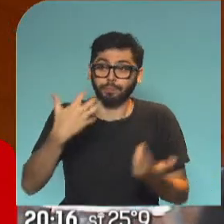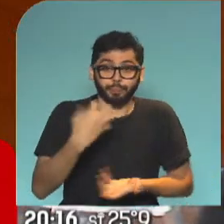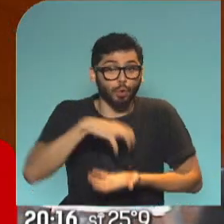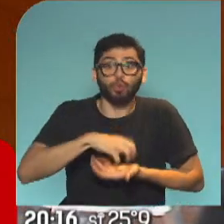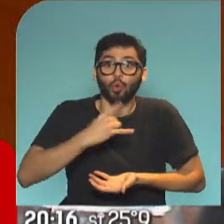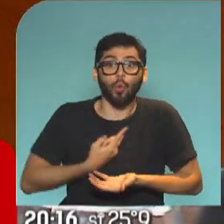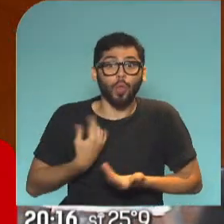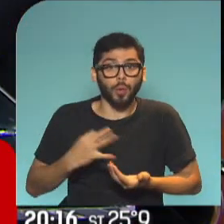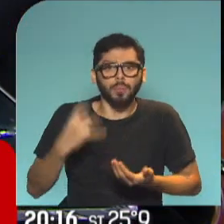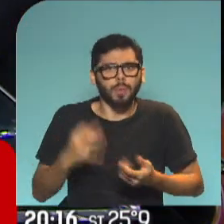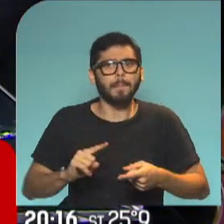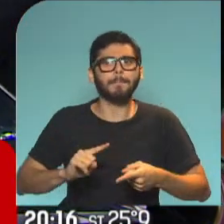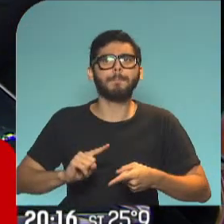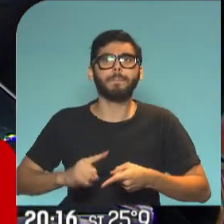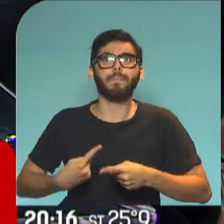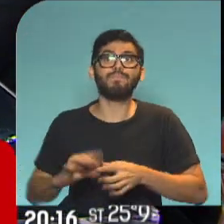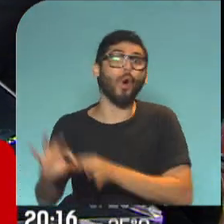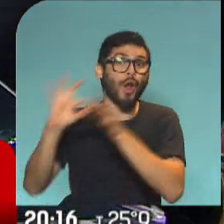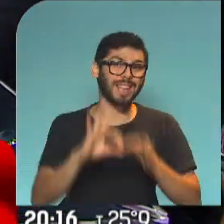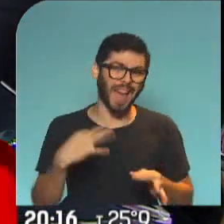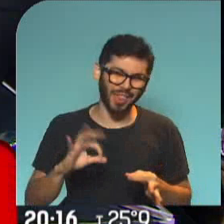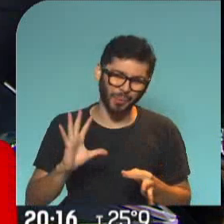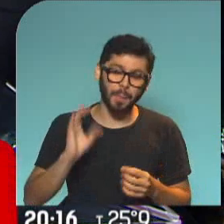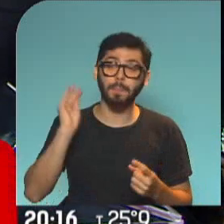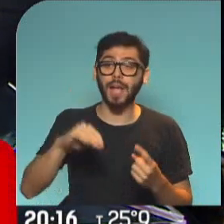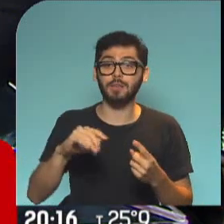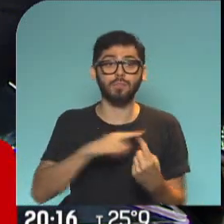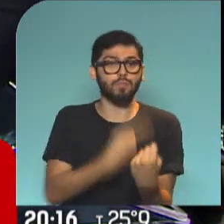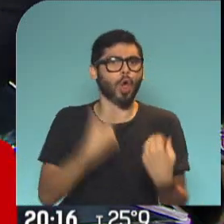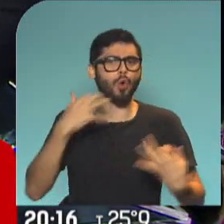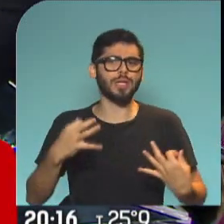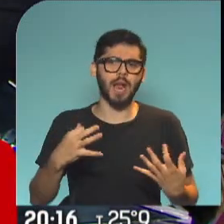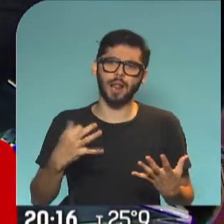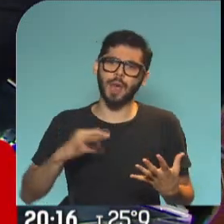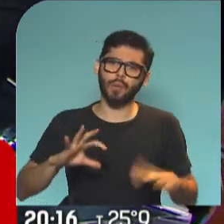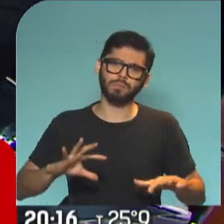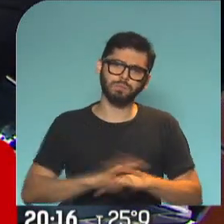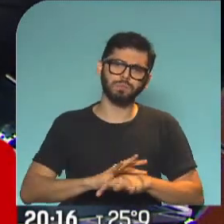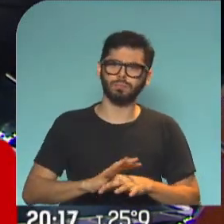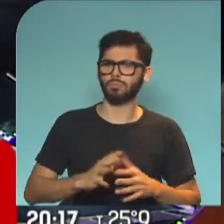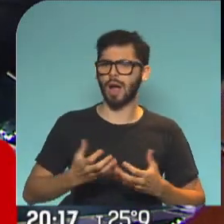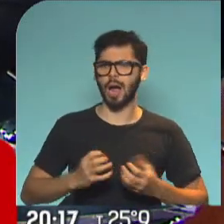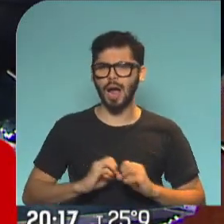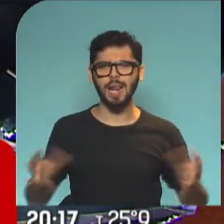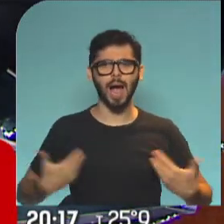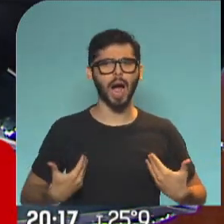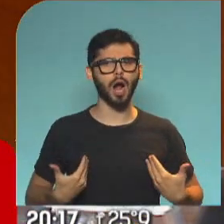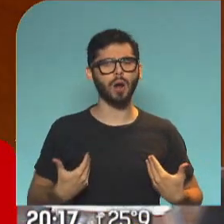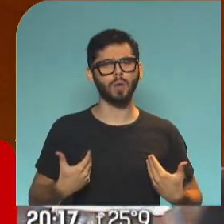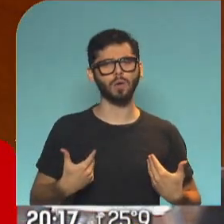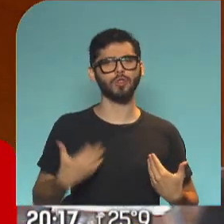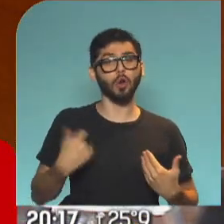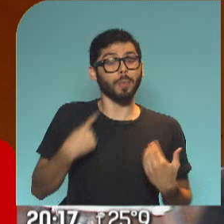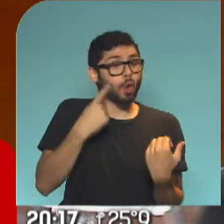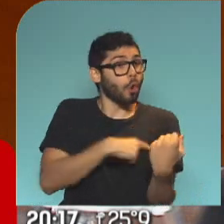decisión política también pero y un poder judicial que tiene que estar ante unas circunstancias que hable claro que tenga empatía yo creo en un poder